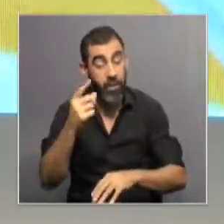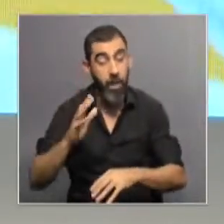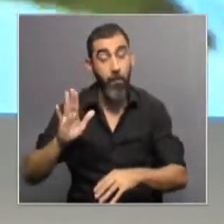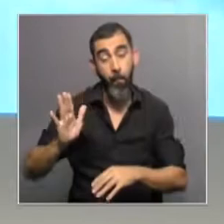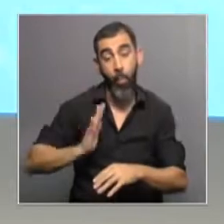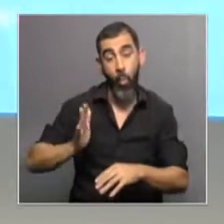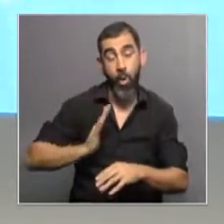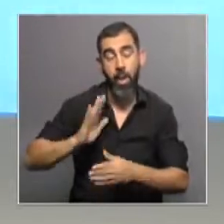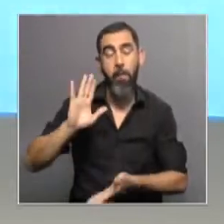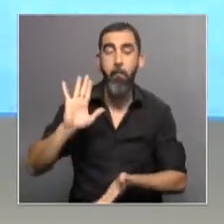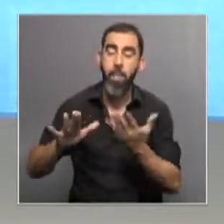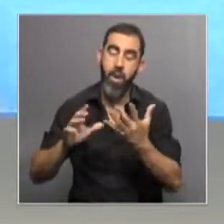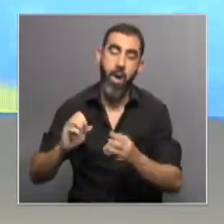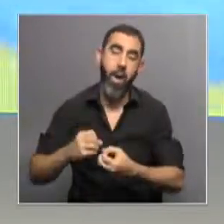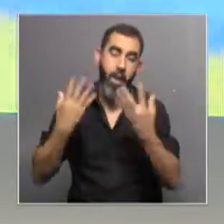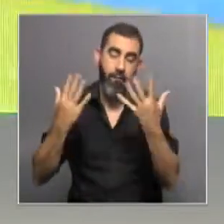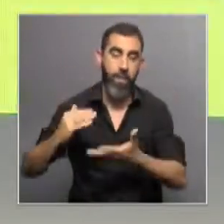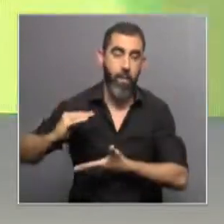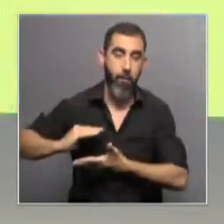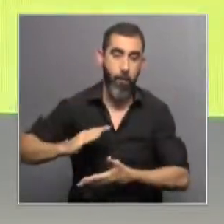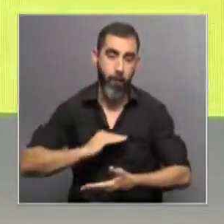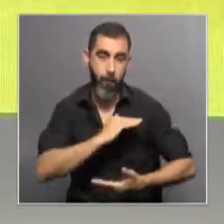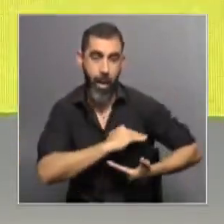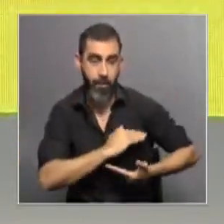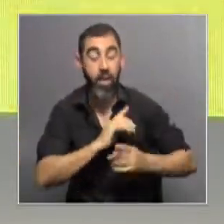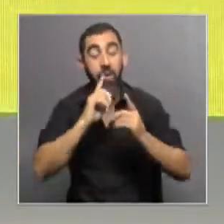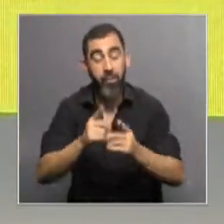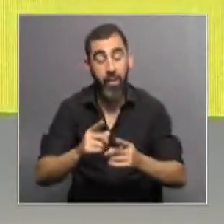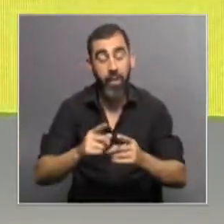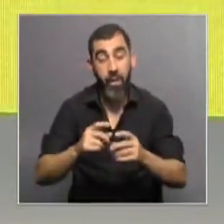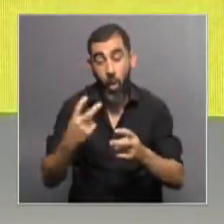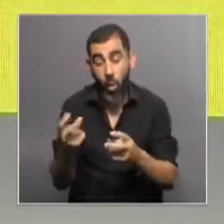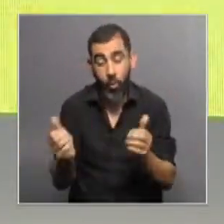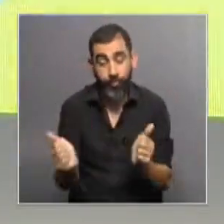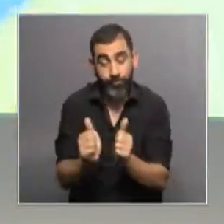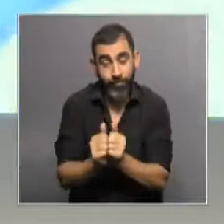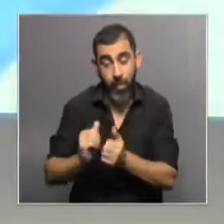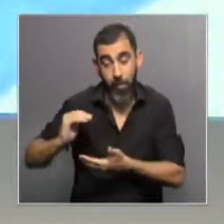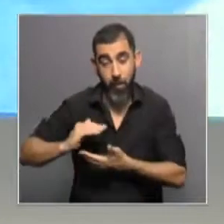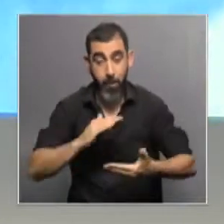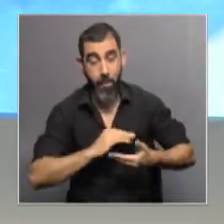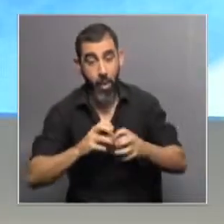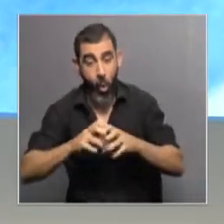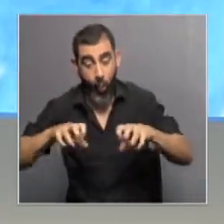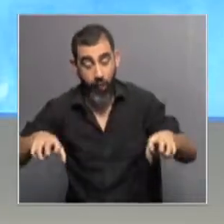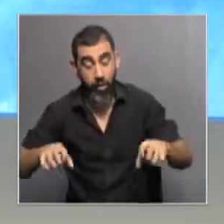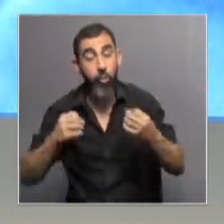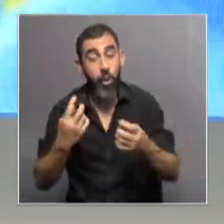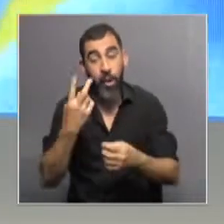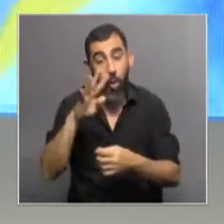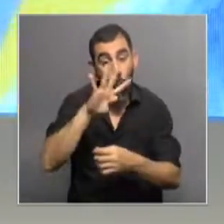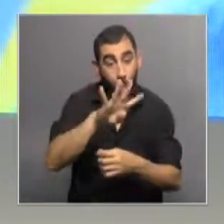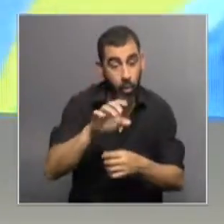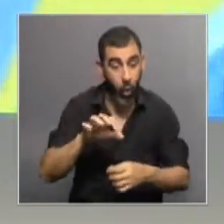mujeres es el más importante. Sabemos que además cáncer de mama y ovario van juntos, y esto es muy importante porque uno de cada cuatro